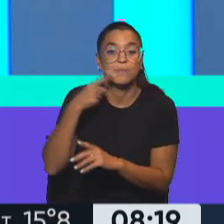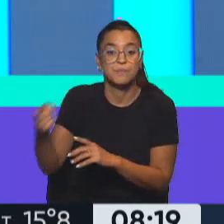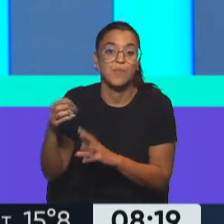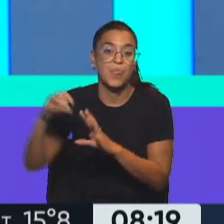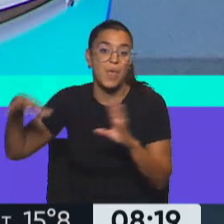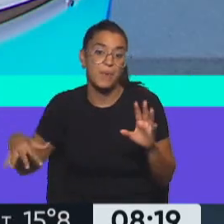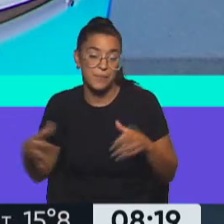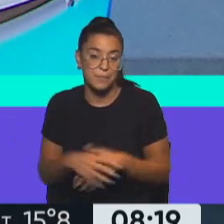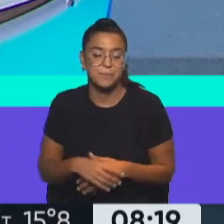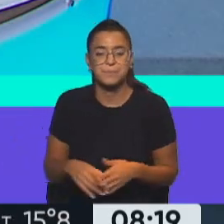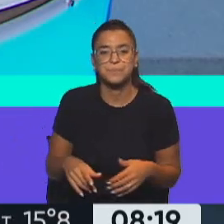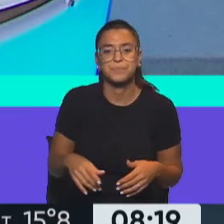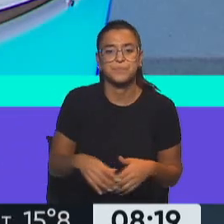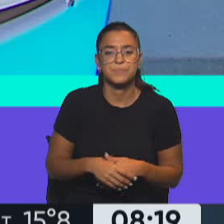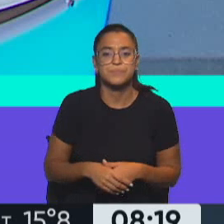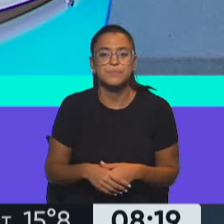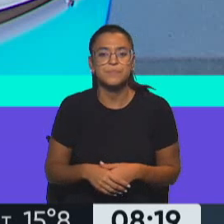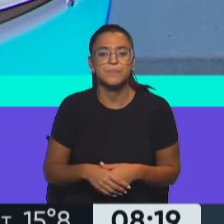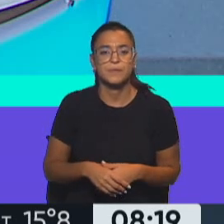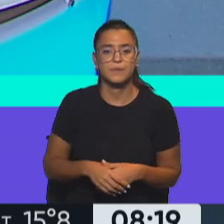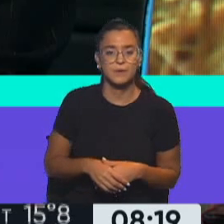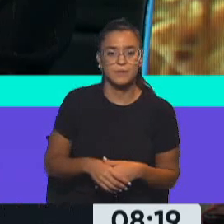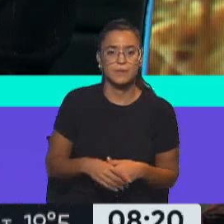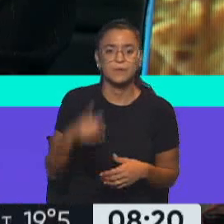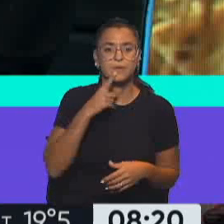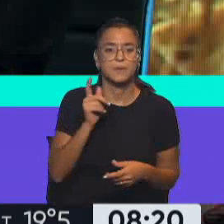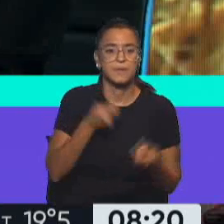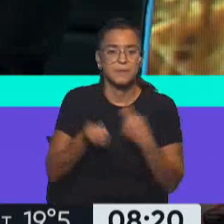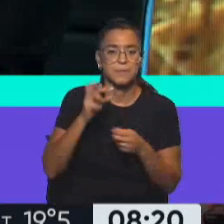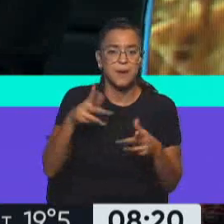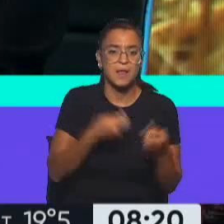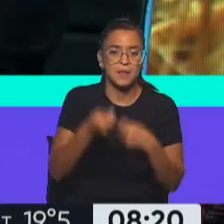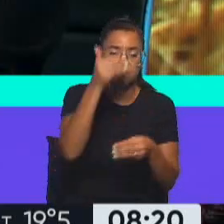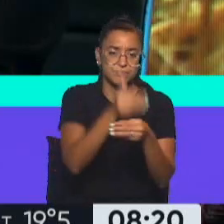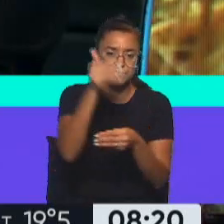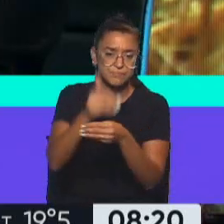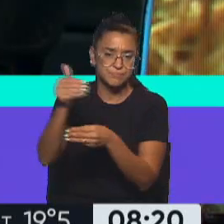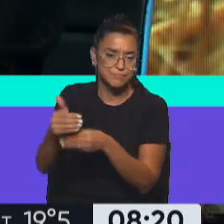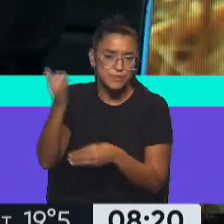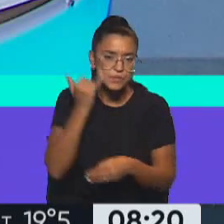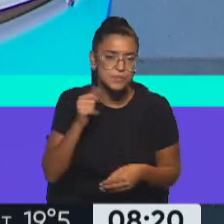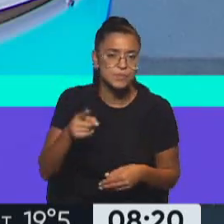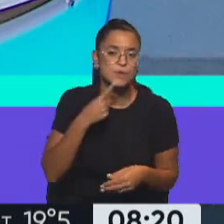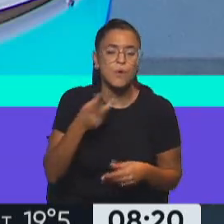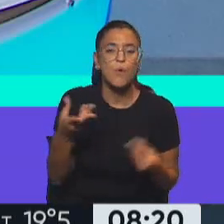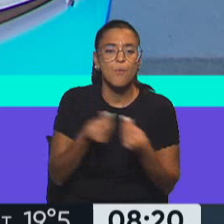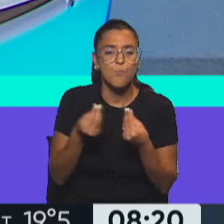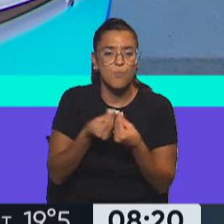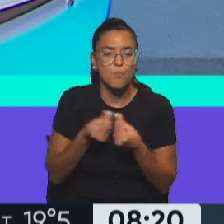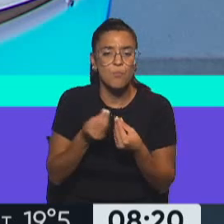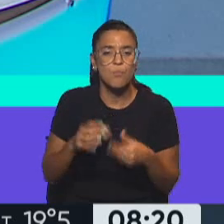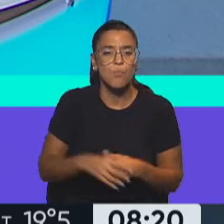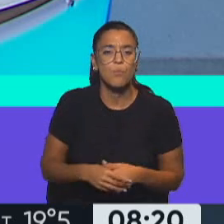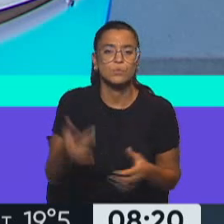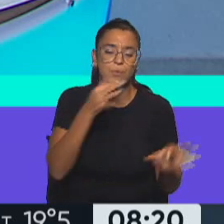débiles de la cadena. Déjame bajar al barrio. ¿Están cerrando panaderías, Gastón? Sí, hay panaderías que ya hay muchas que se están poniendo a